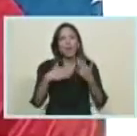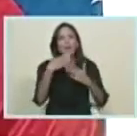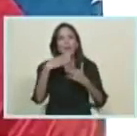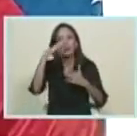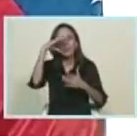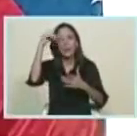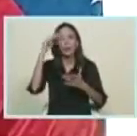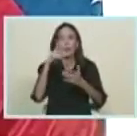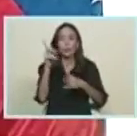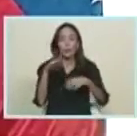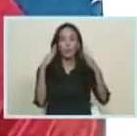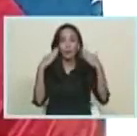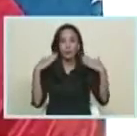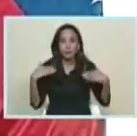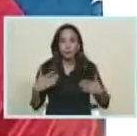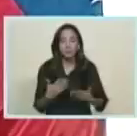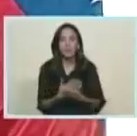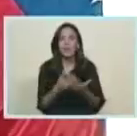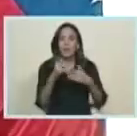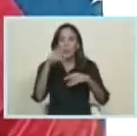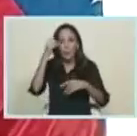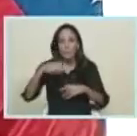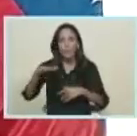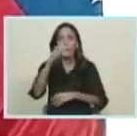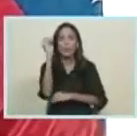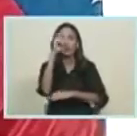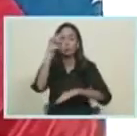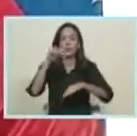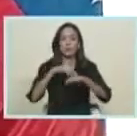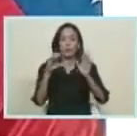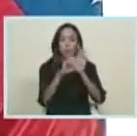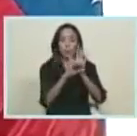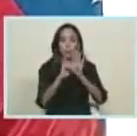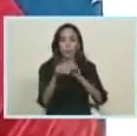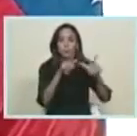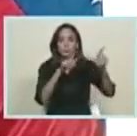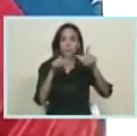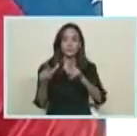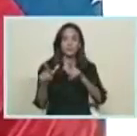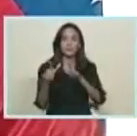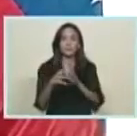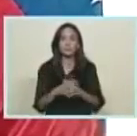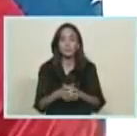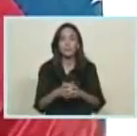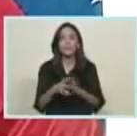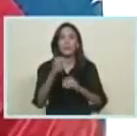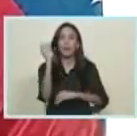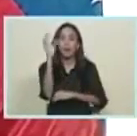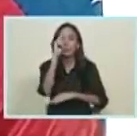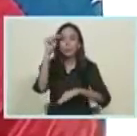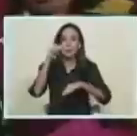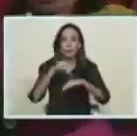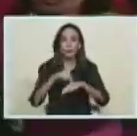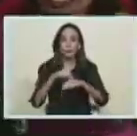a Dios, a la Virgen, gracias al pueblo, tenemos Asamblea Nacional Constituyente, y la Asamblea Nacional ADECA burguesa no hace